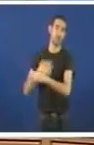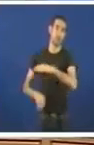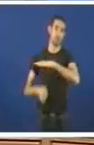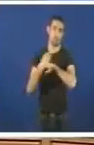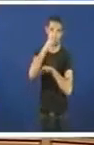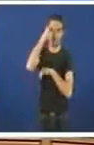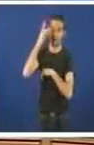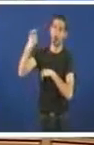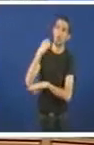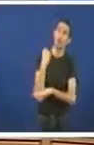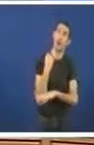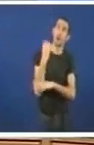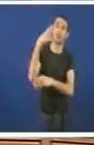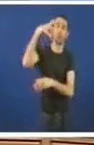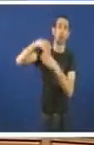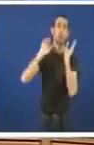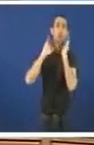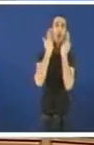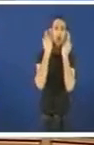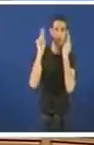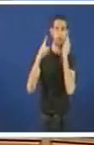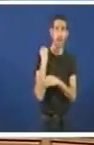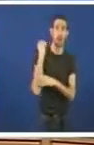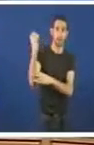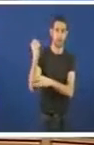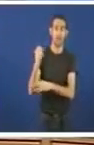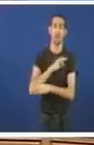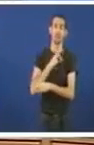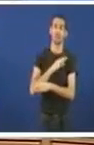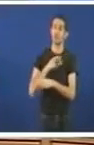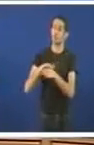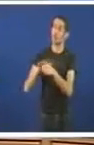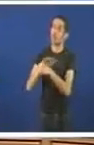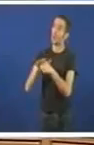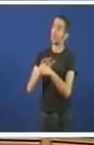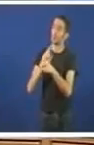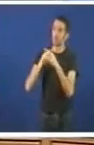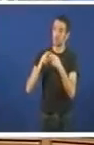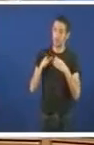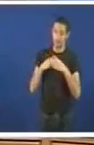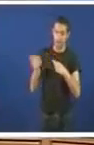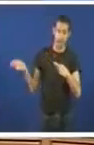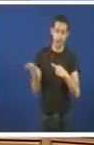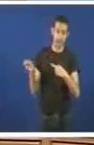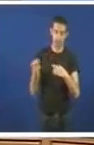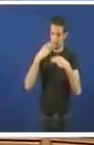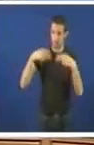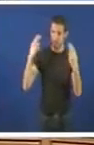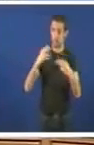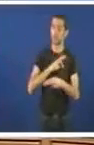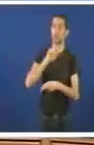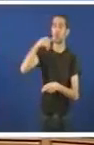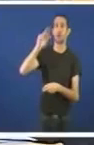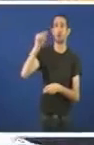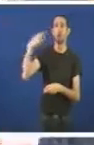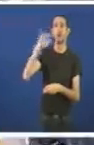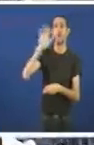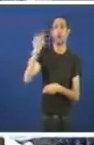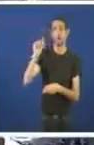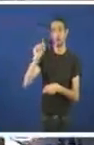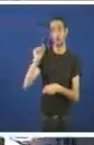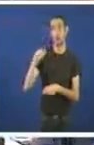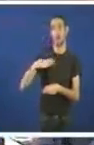Socialista Obreiro Español no Congreso. Señoría, no ámbito dos asteleiros públicos, O primeiro señor día, Lobeira, chamo a orde. O primeiro